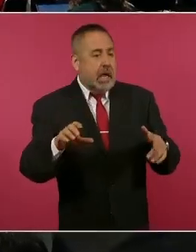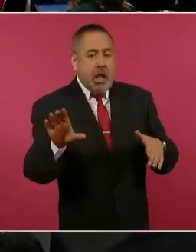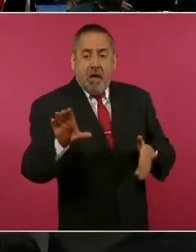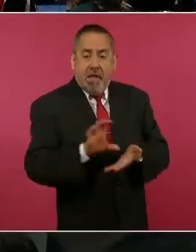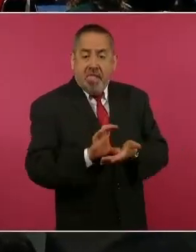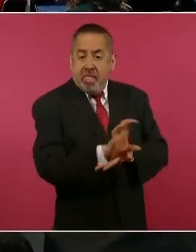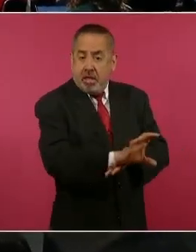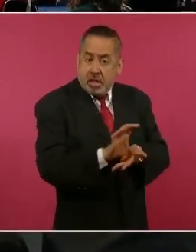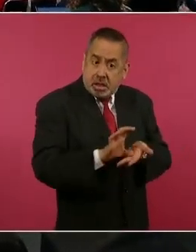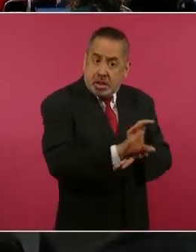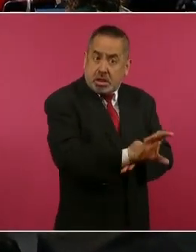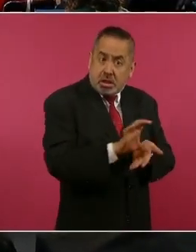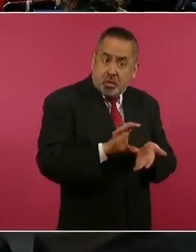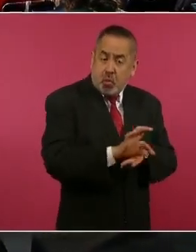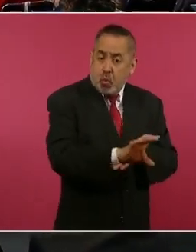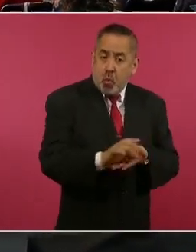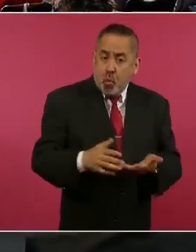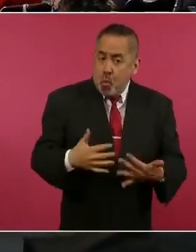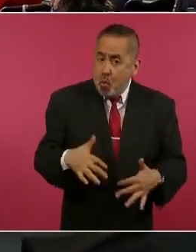Asimismo,